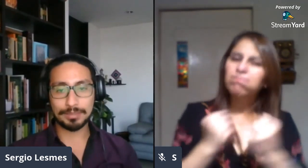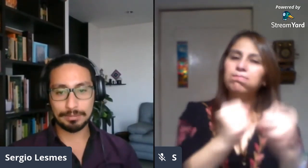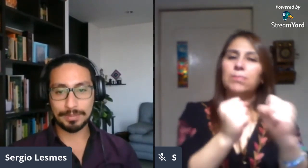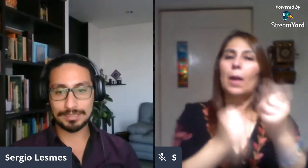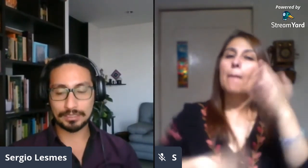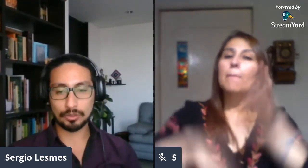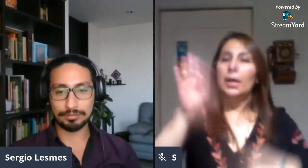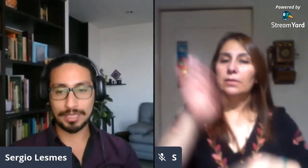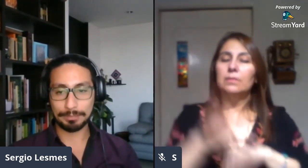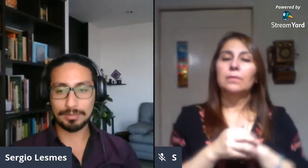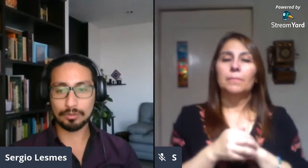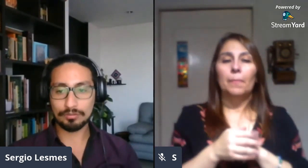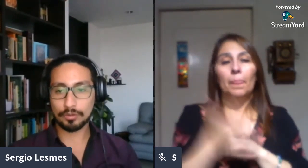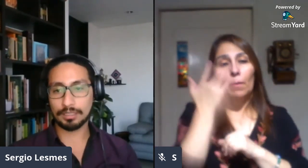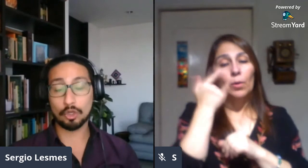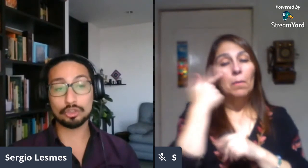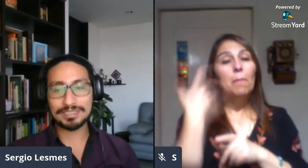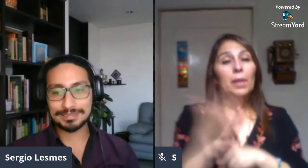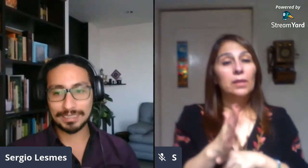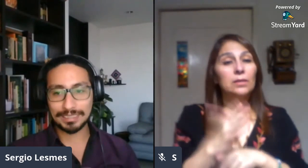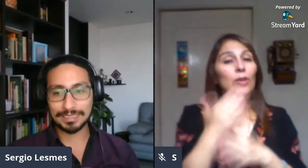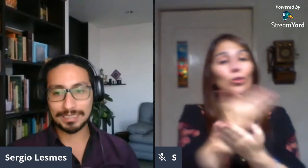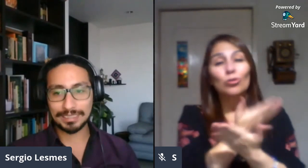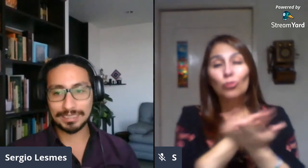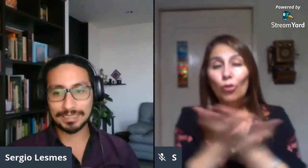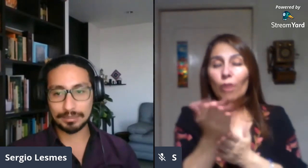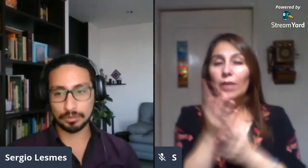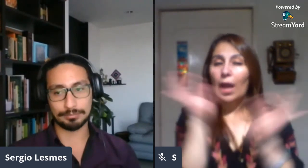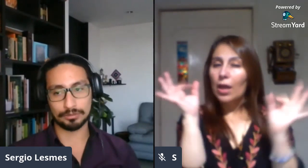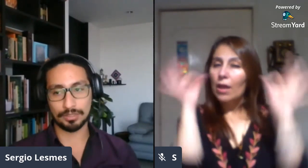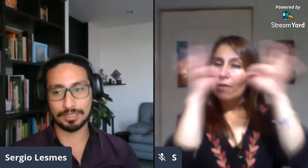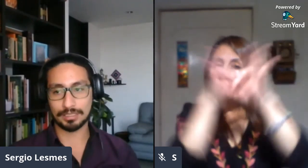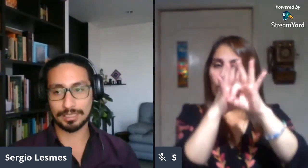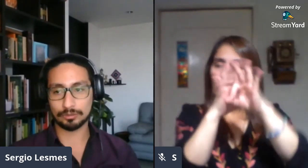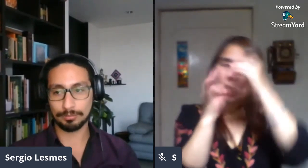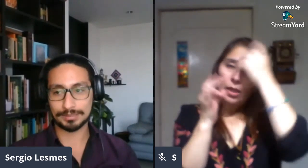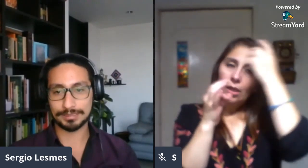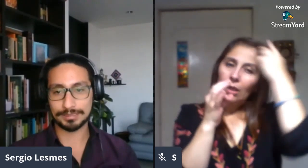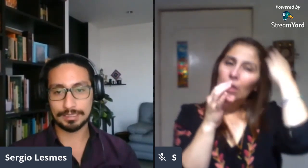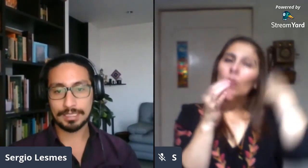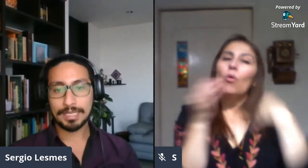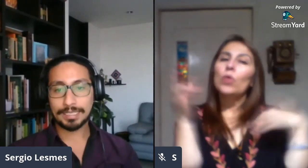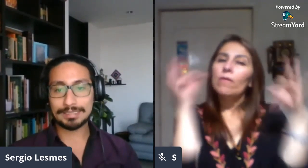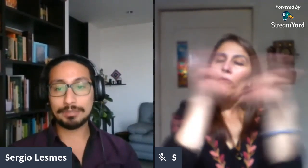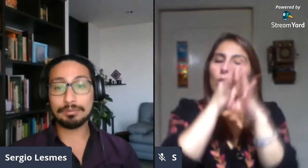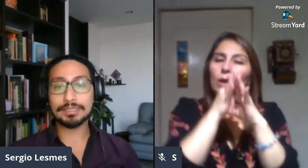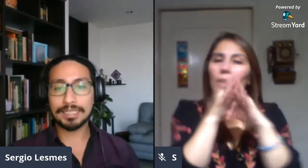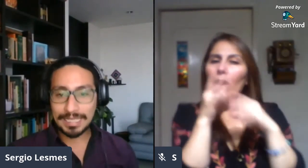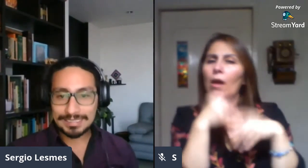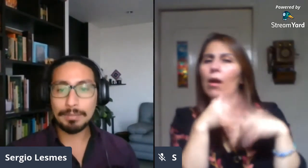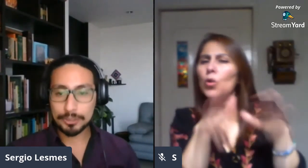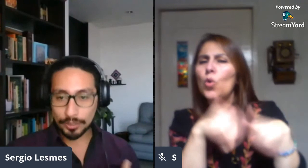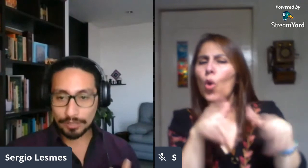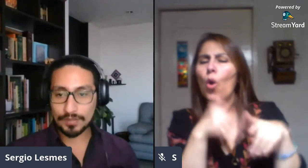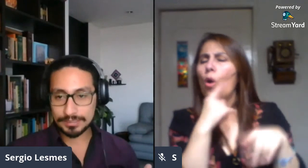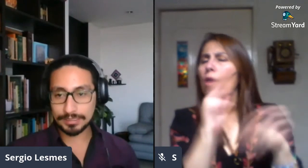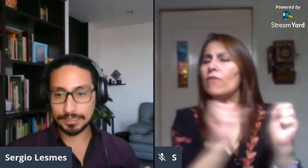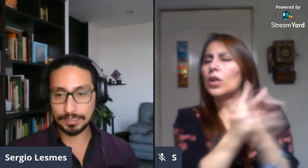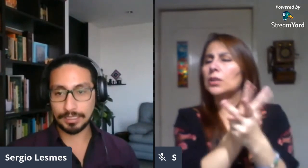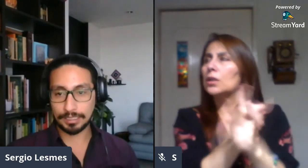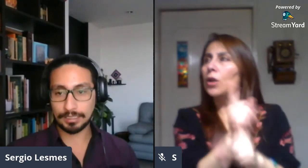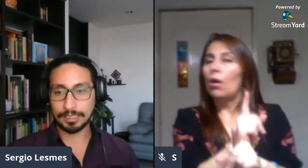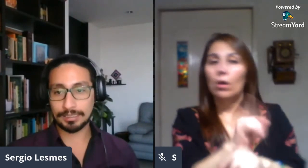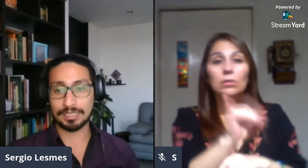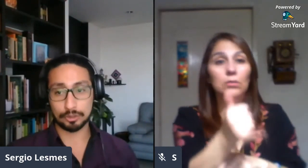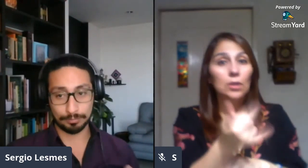además también me parece que todavía prima un enfoque no sistémico del tratamiento de la violencia doméstica, que si bien tiene que hacer mayor